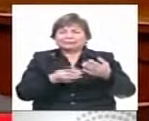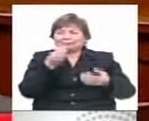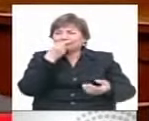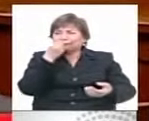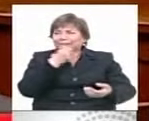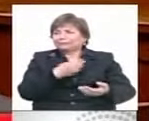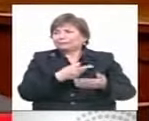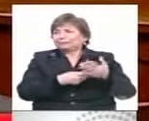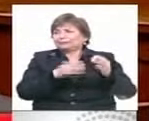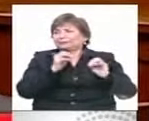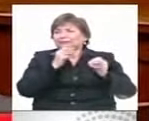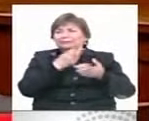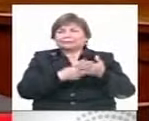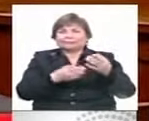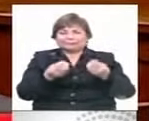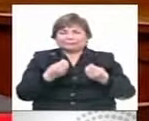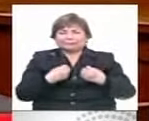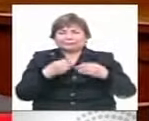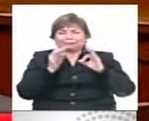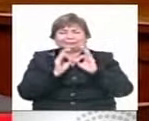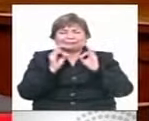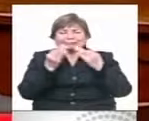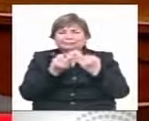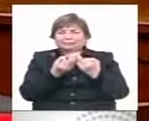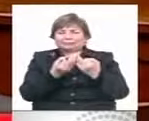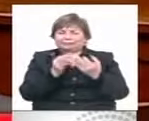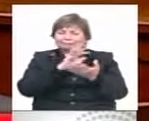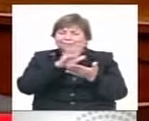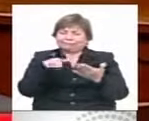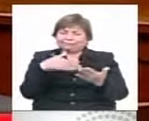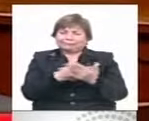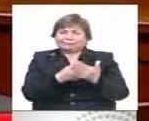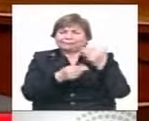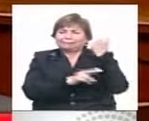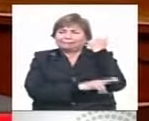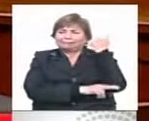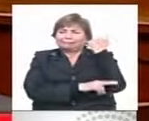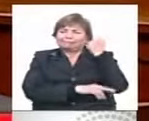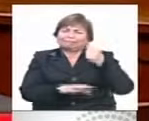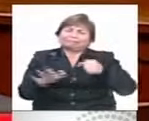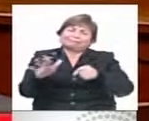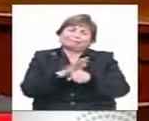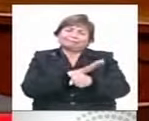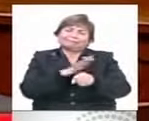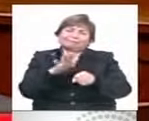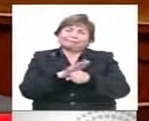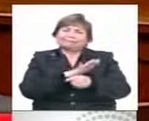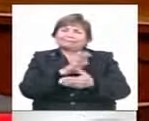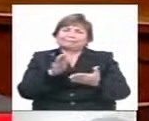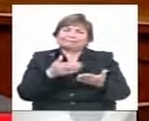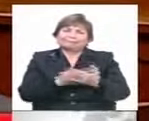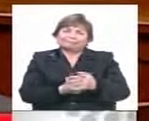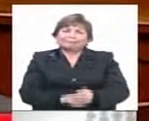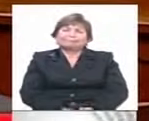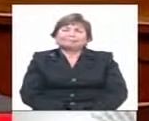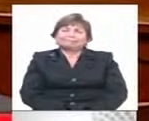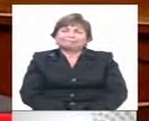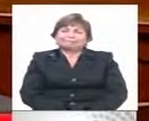alimentos de agricultura familiar a nivel nacional para abastecer todos los programas